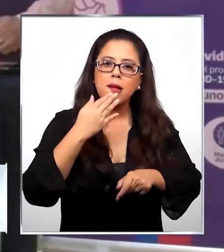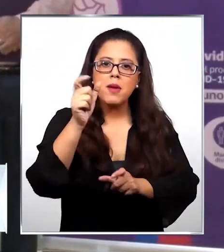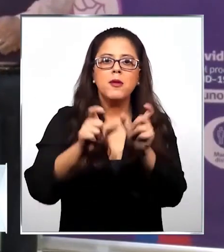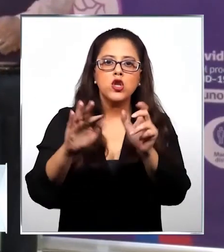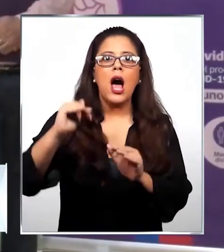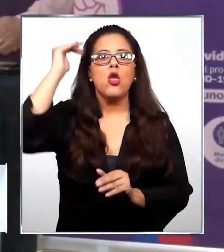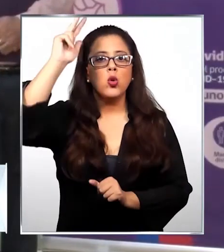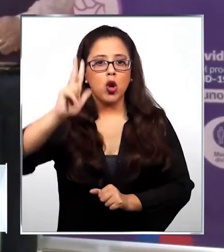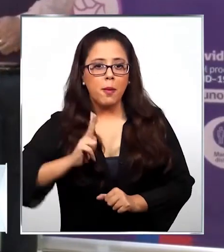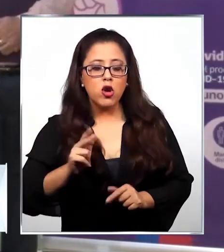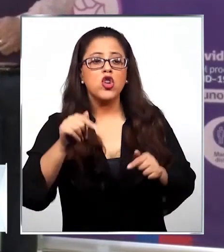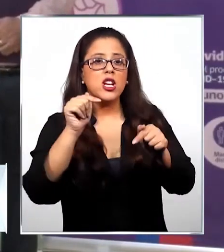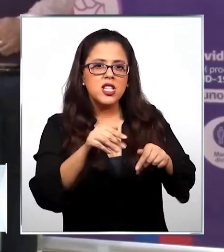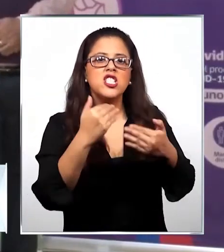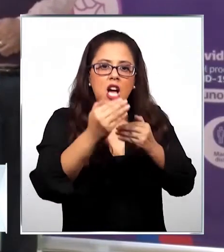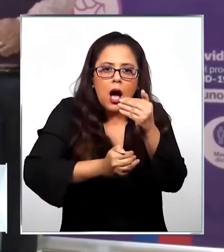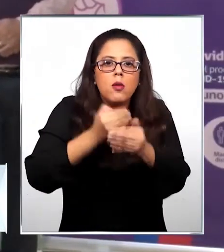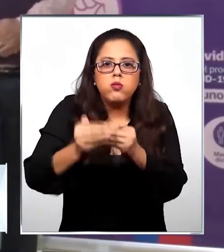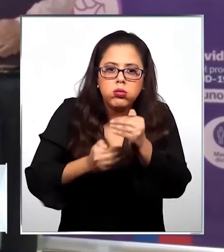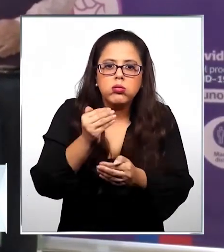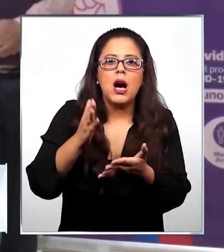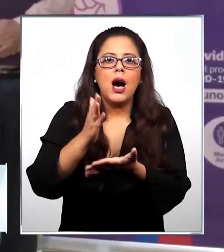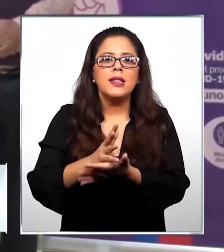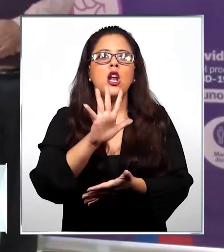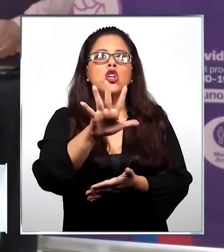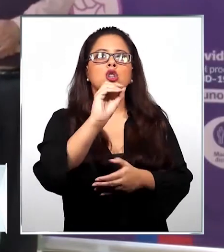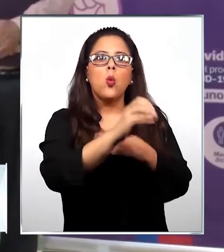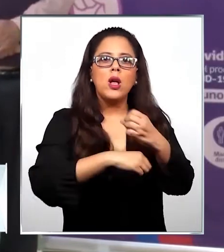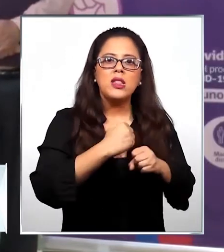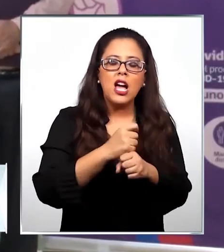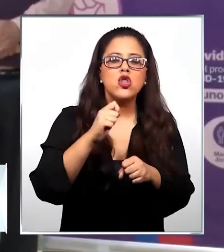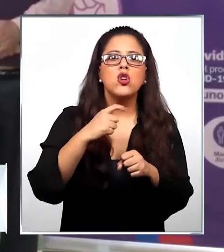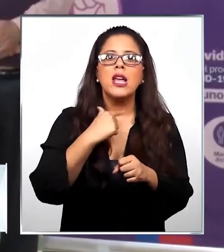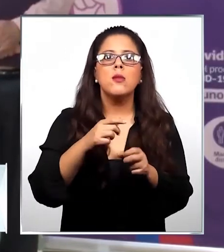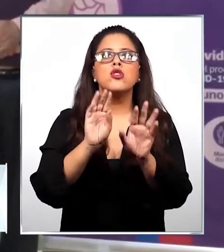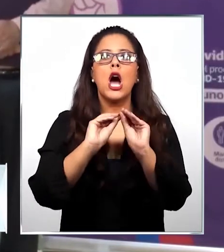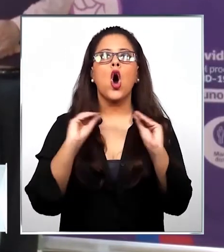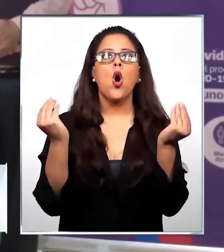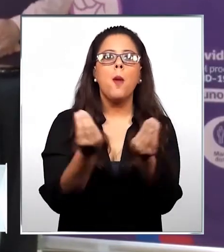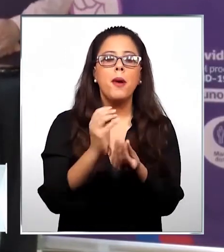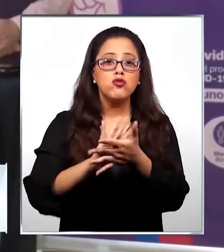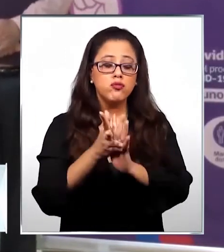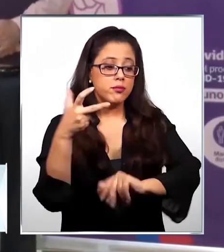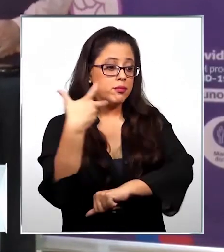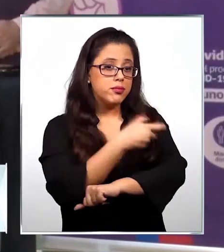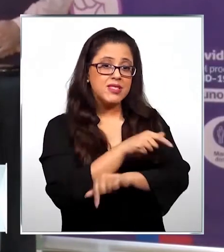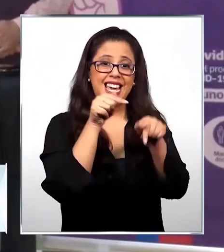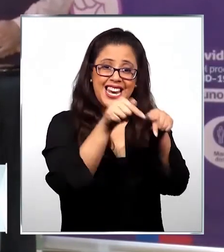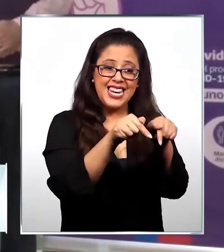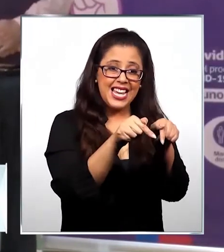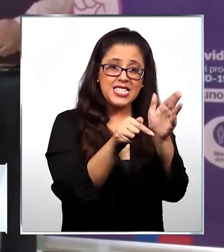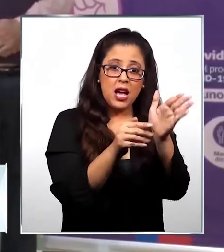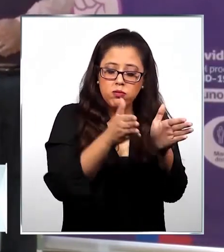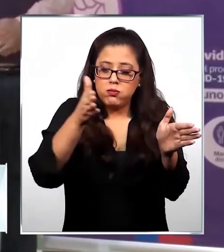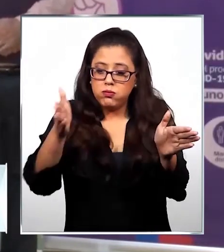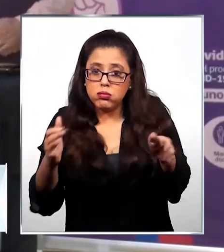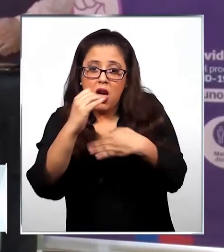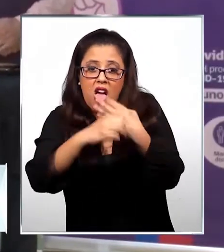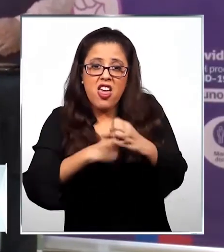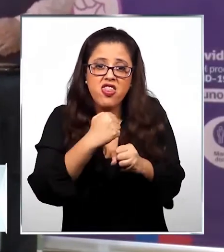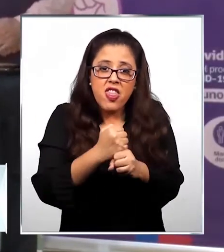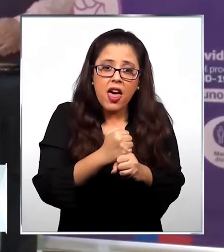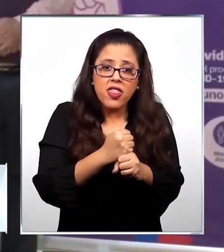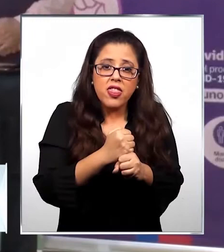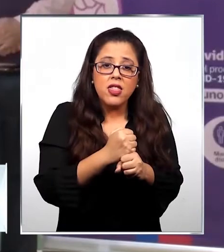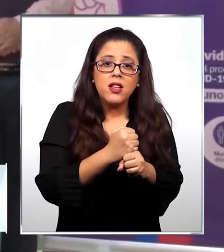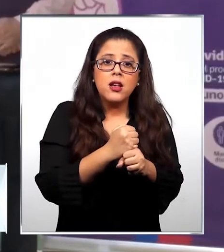mayores, y así vamos a continuar hasta los 50 años, que queremos completar que todas las vacunas en este rango etario, entre